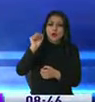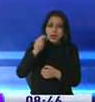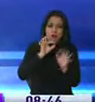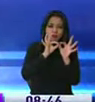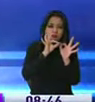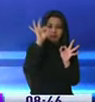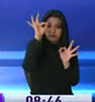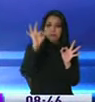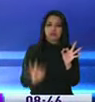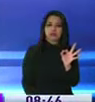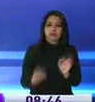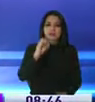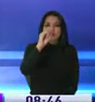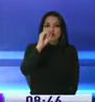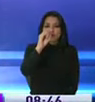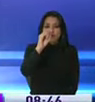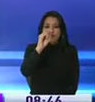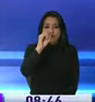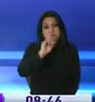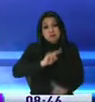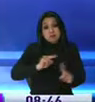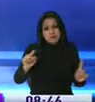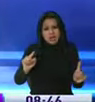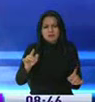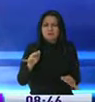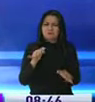cero. Sin embargo, sí se pudo percibir